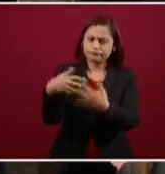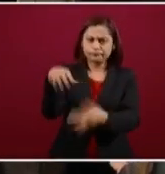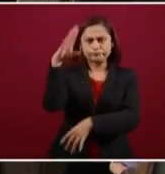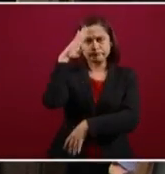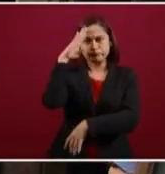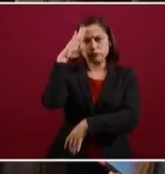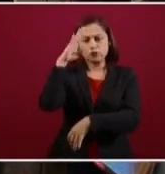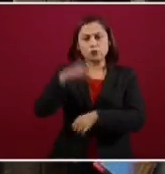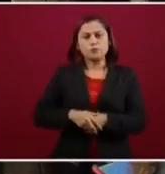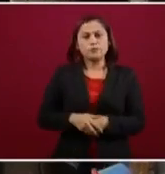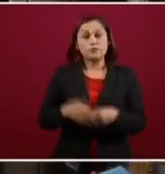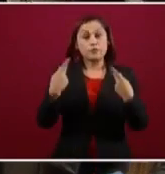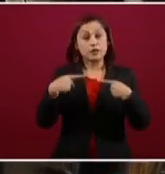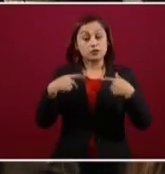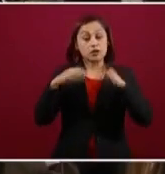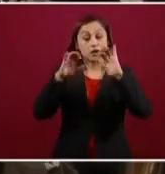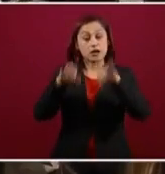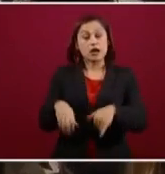3,000, 5,000.